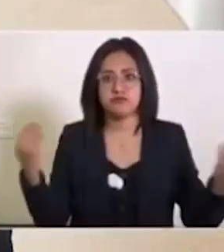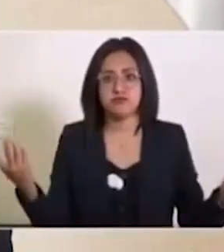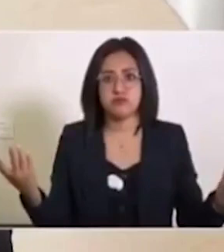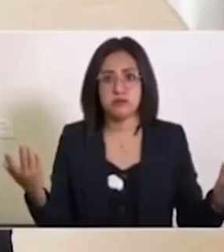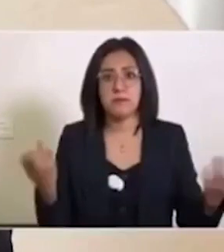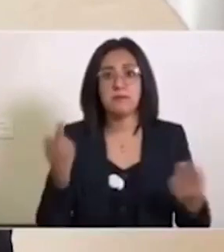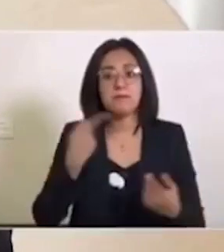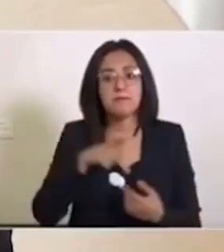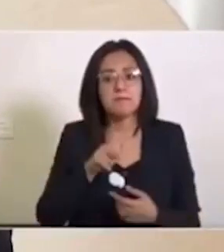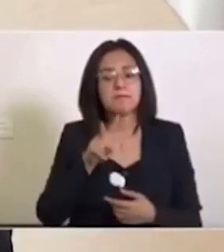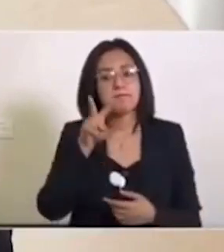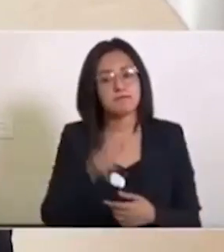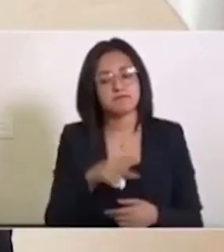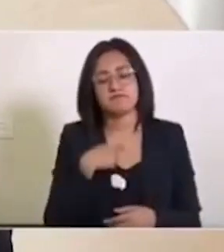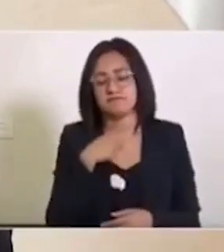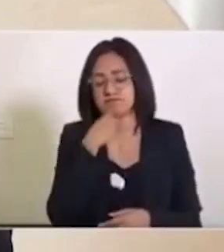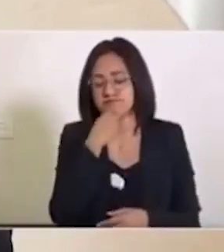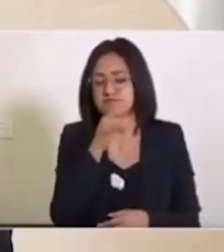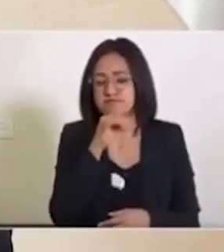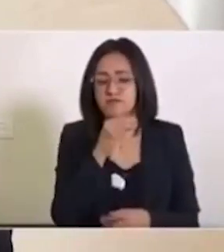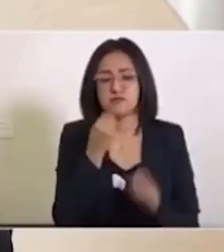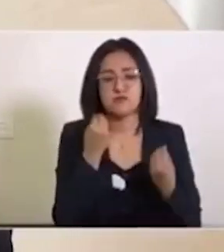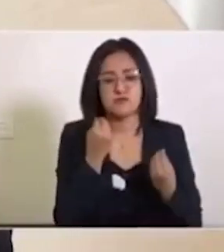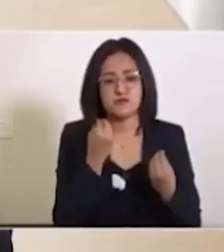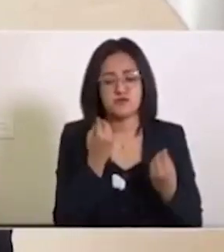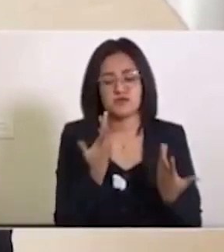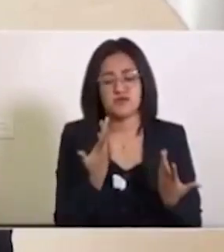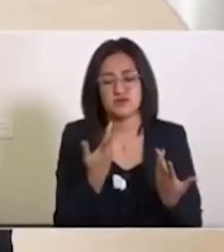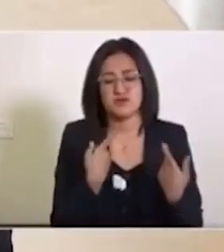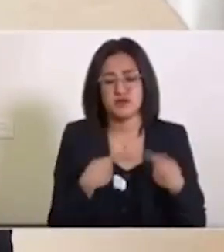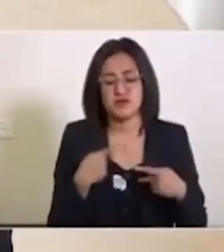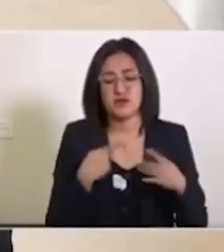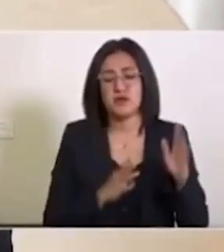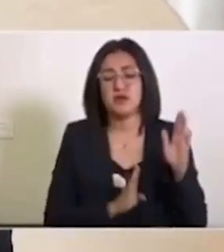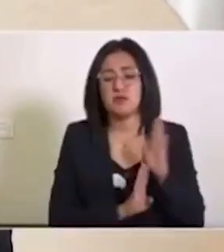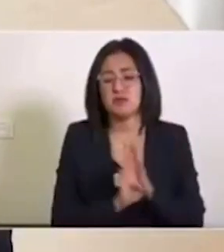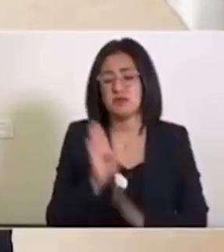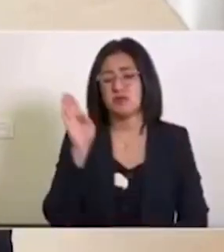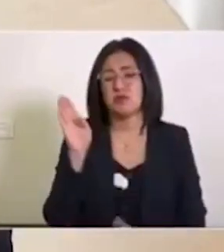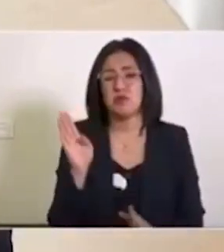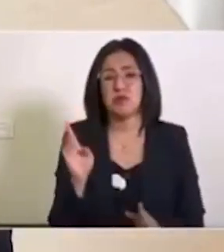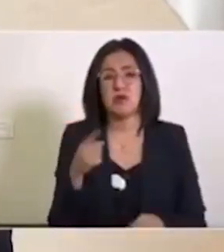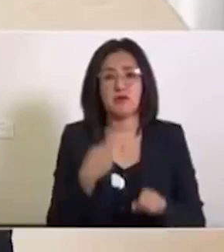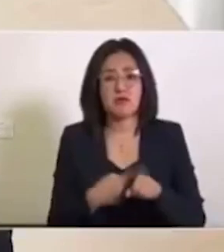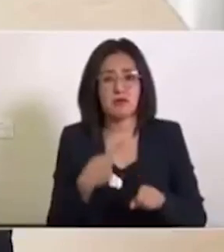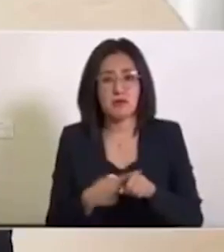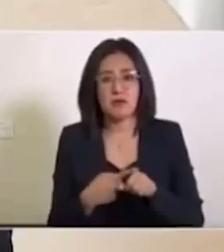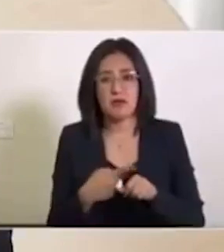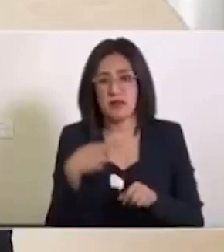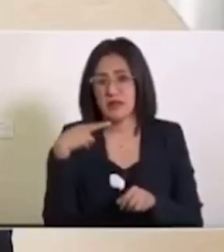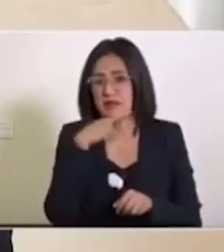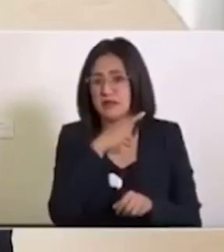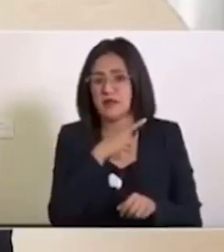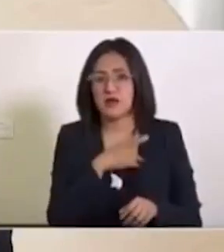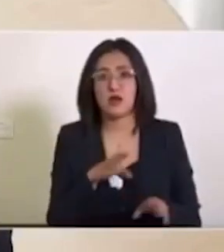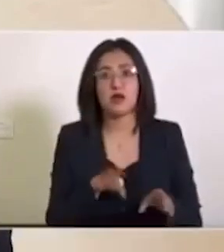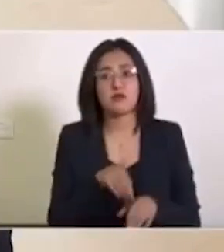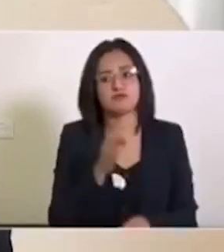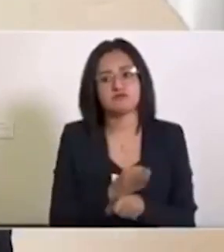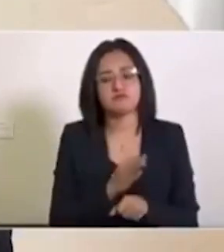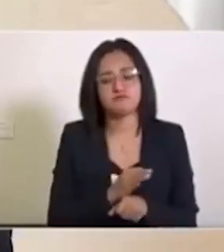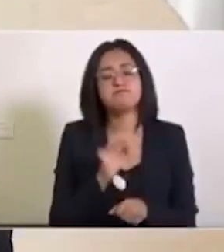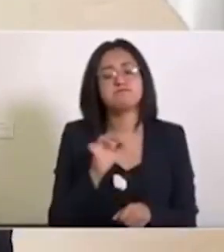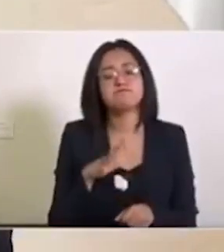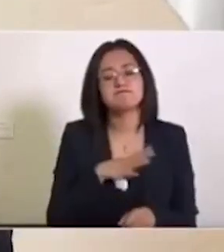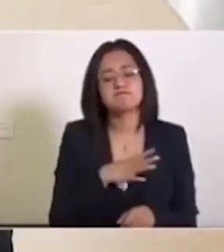el momento lo voy a hacer porque la mejor manera de poder enfrentar algo es reconociendo